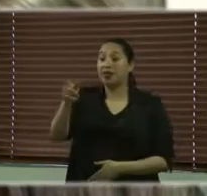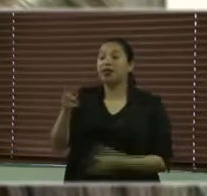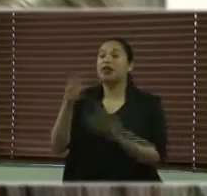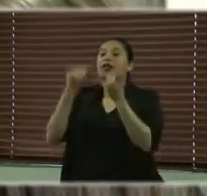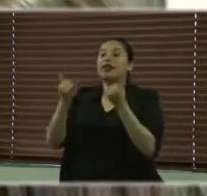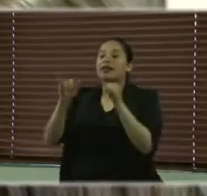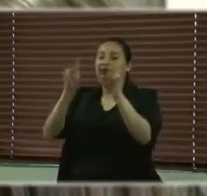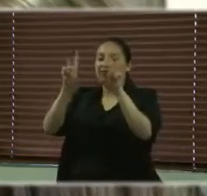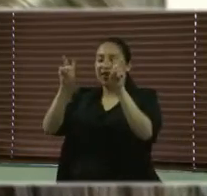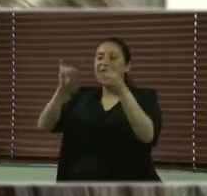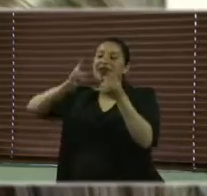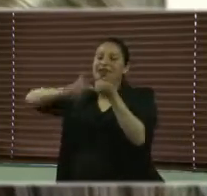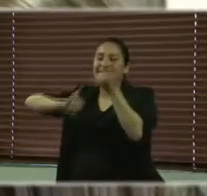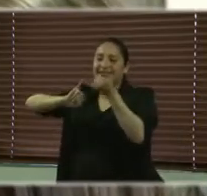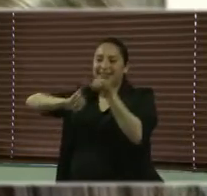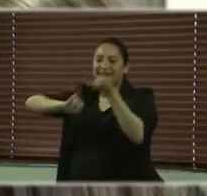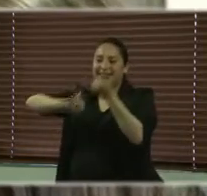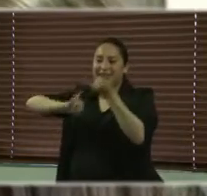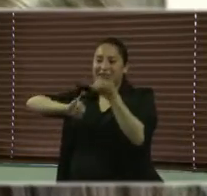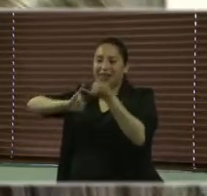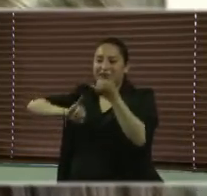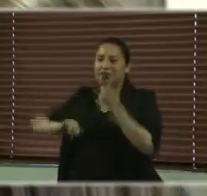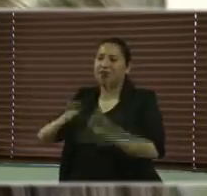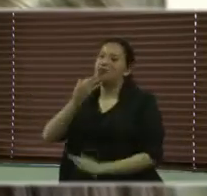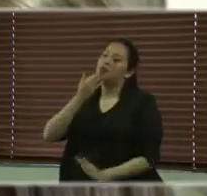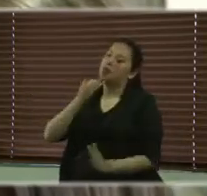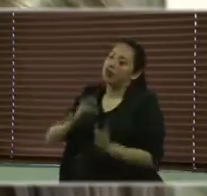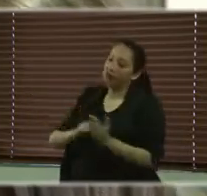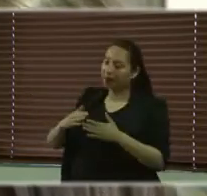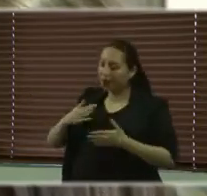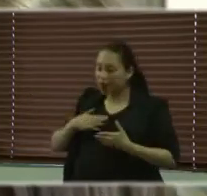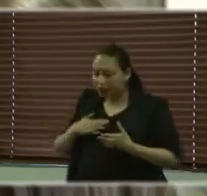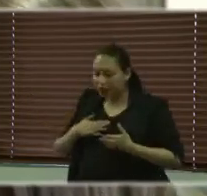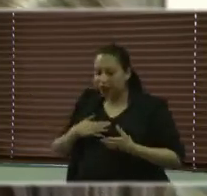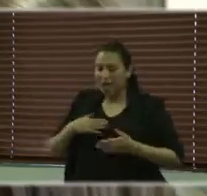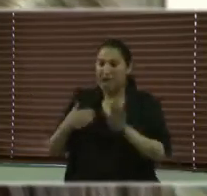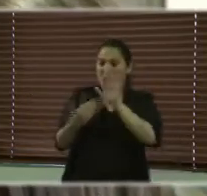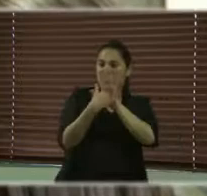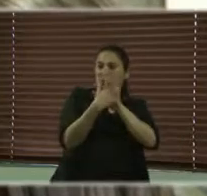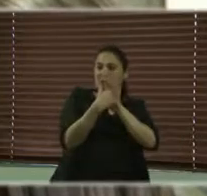al respecto o sea cuál es la posición del comité en este tema